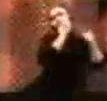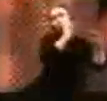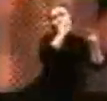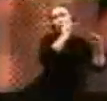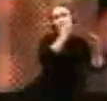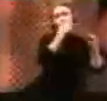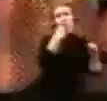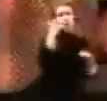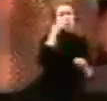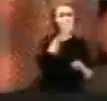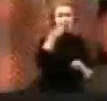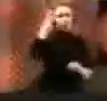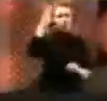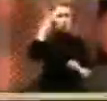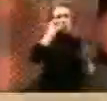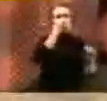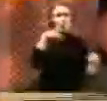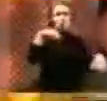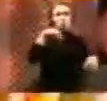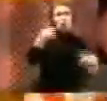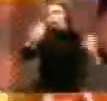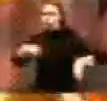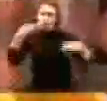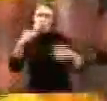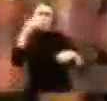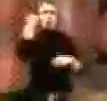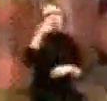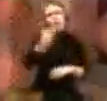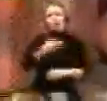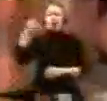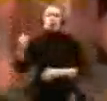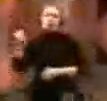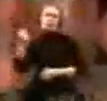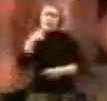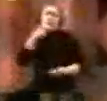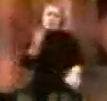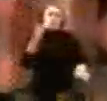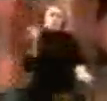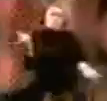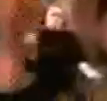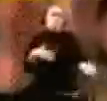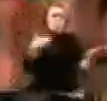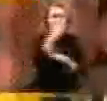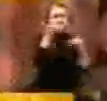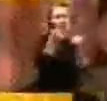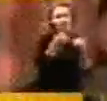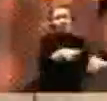coño, son pa' su normal. Esta tiene Paulino por no ir a Tenerife,